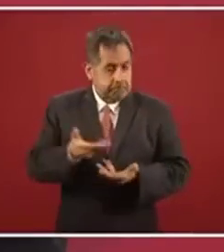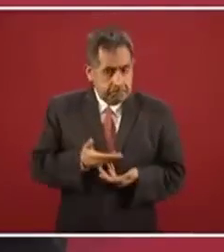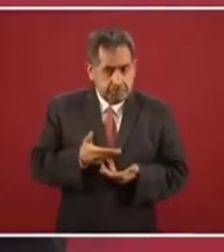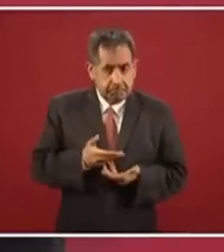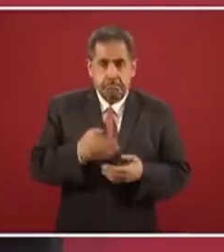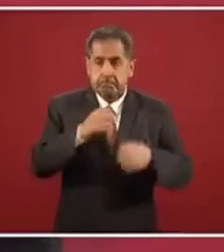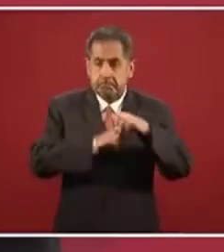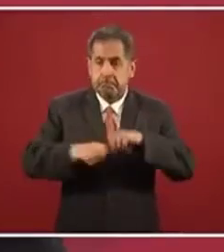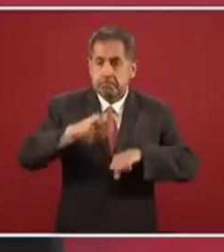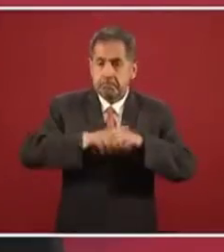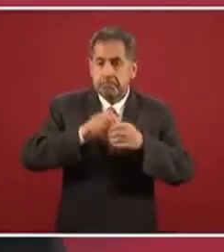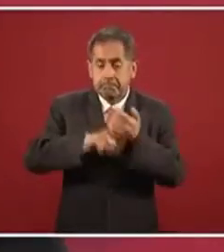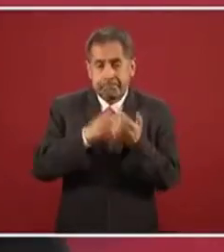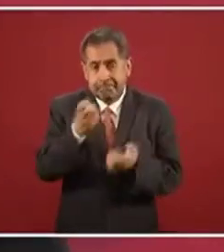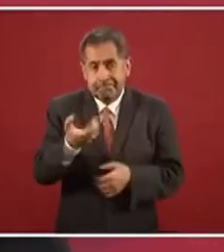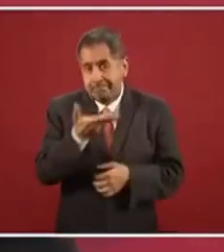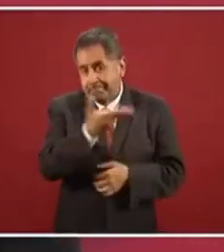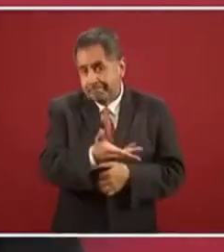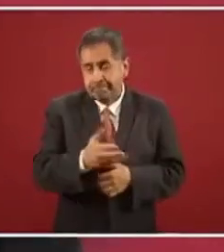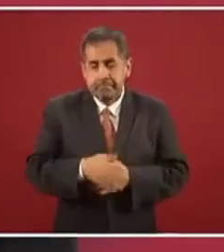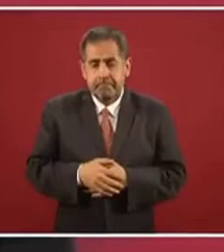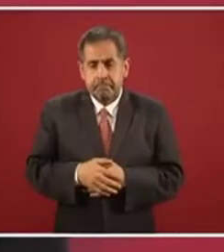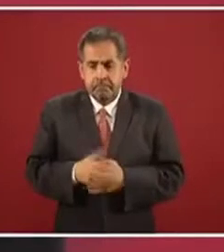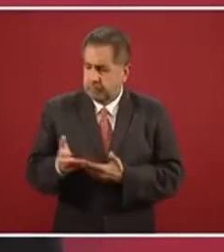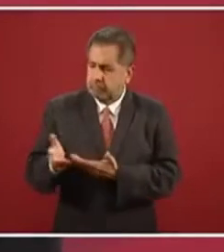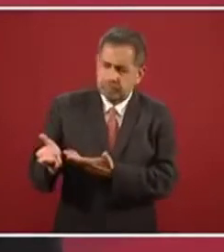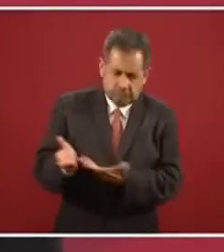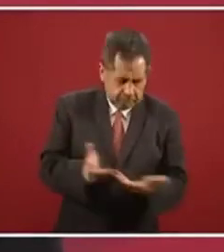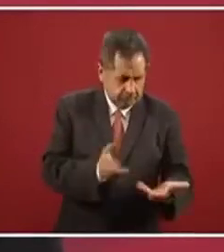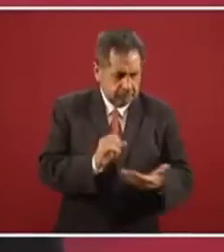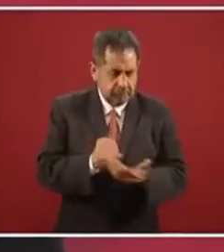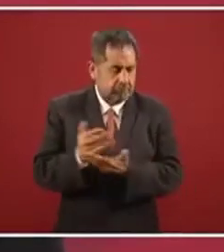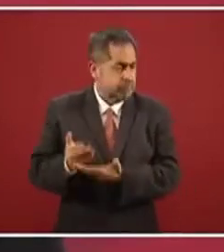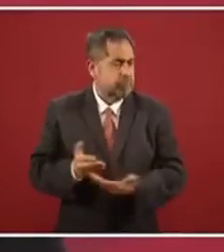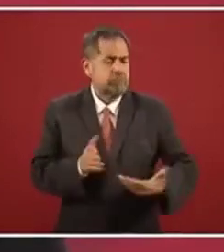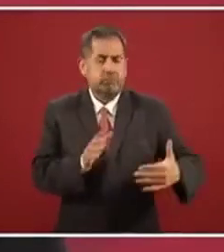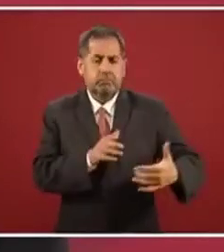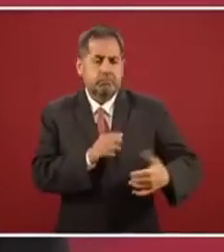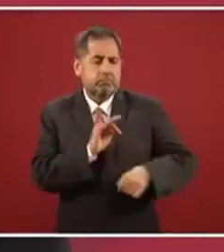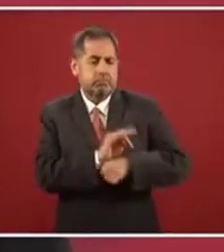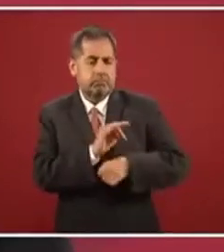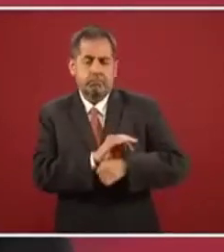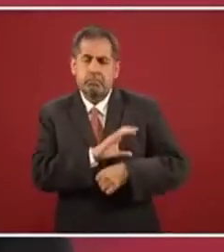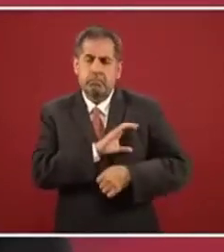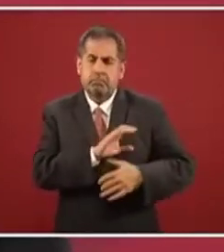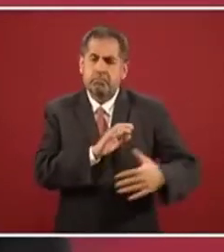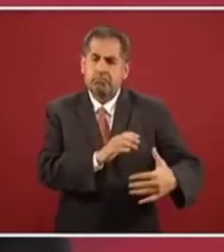la embajada para eso. Lo recibimos y México les otorgó asilo.